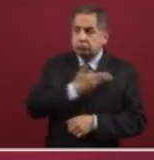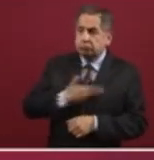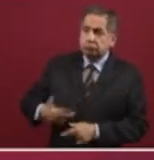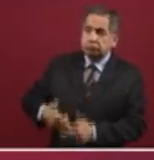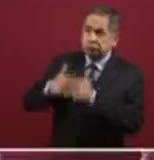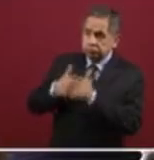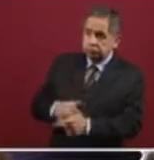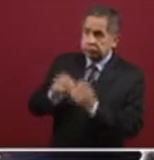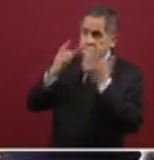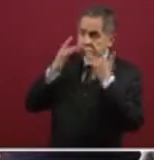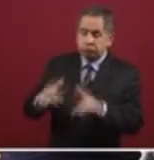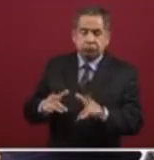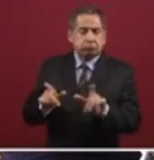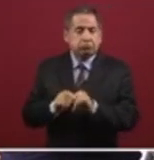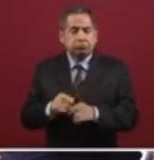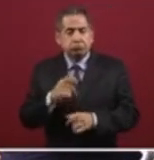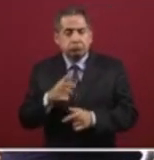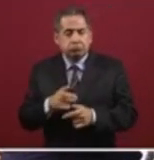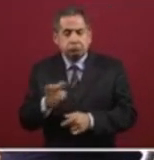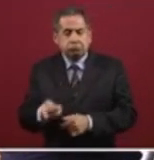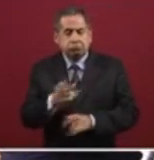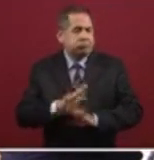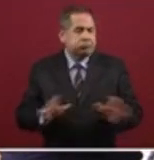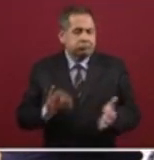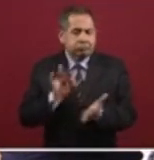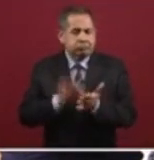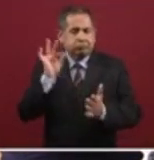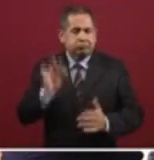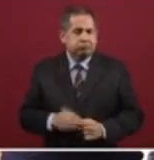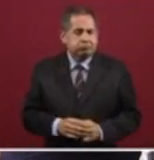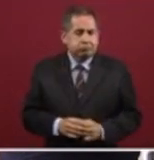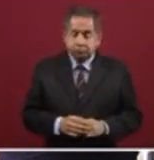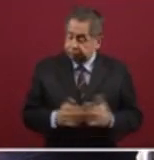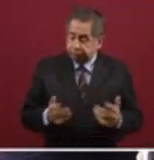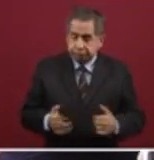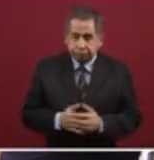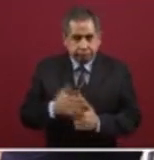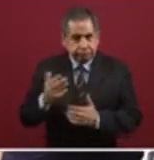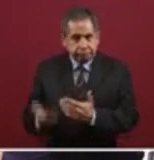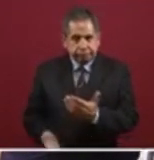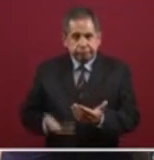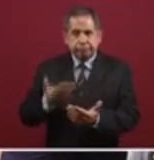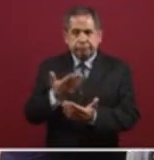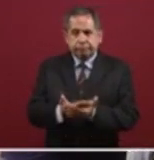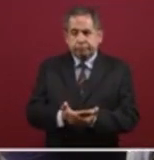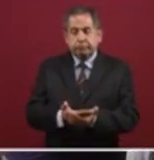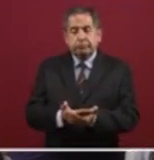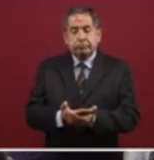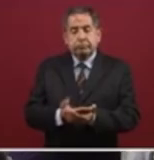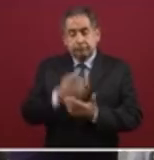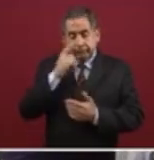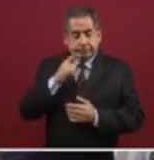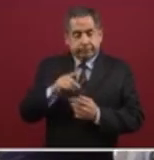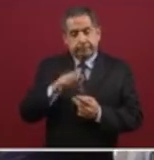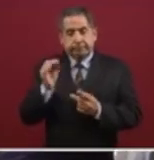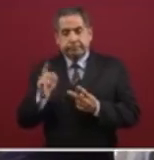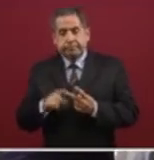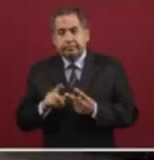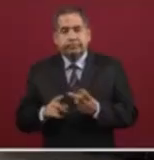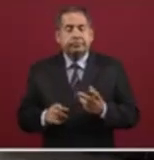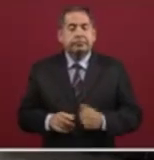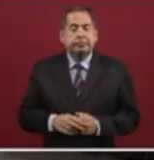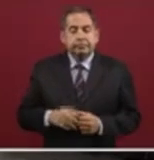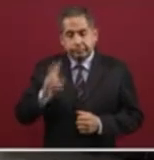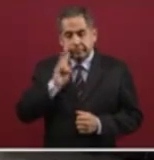que renuncie? En conferencia de prensa, el presidente López Obrador aprovechó para exhortar a las empresas a ponerse al corriente en su pago